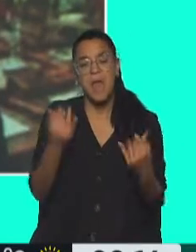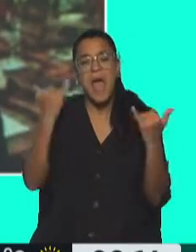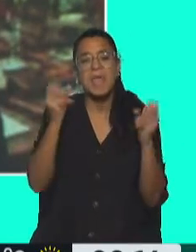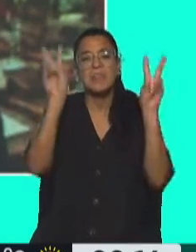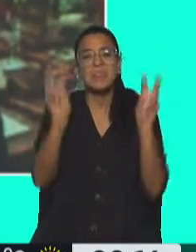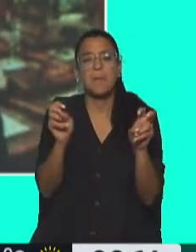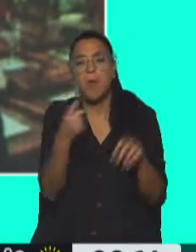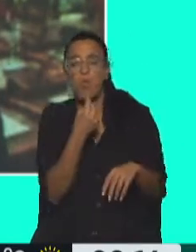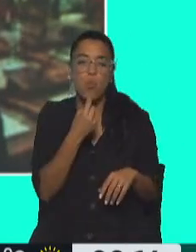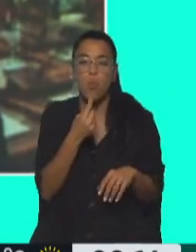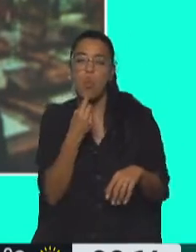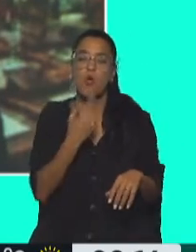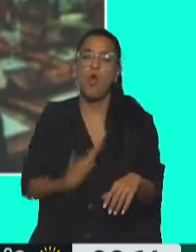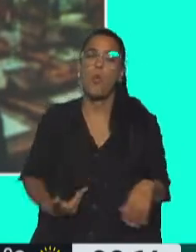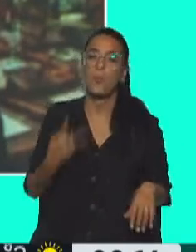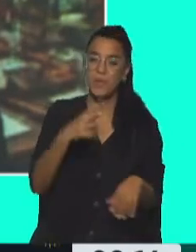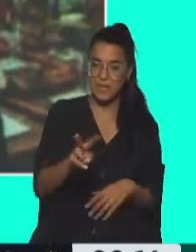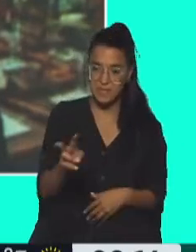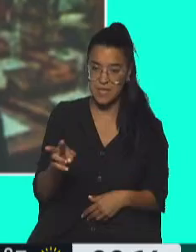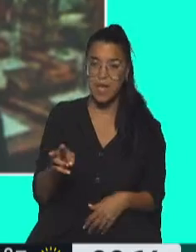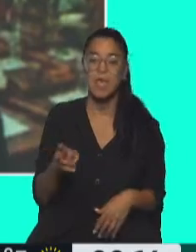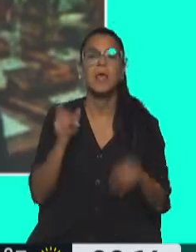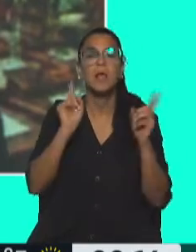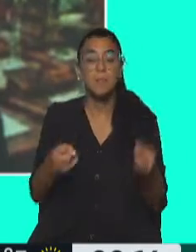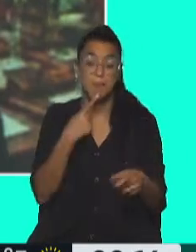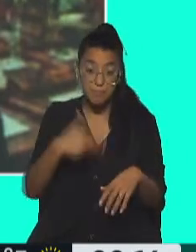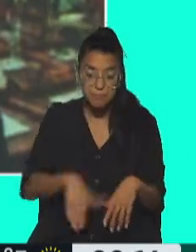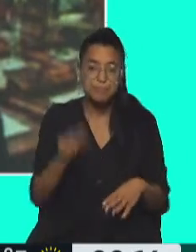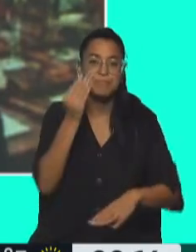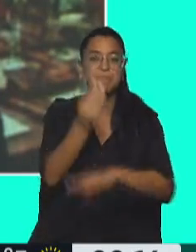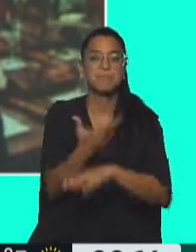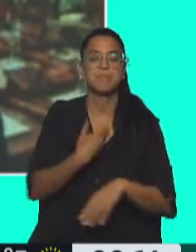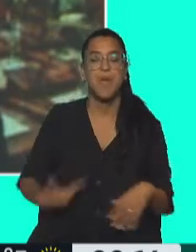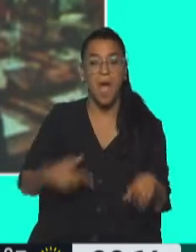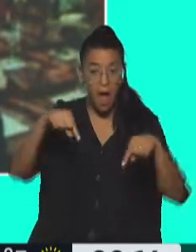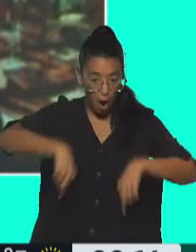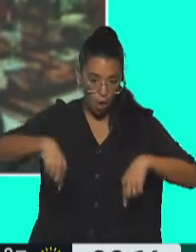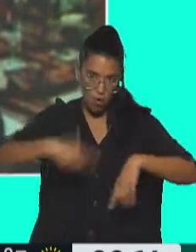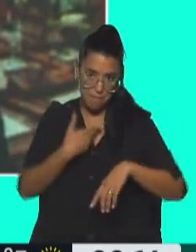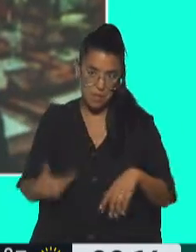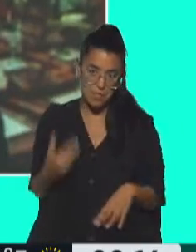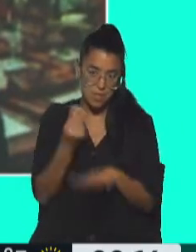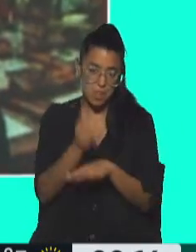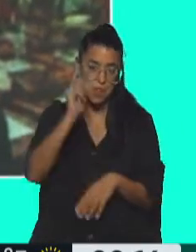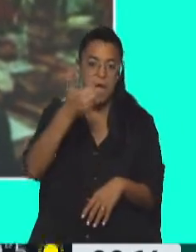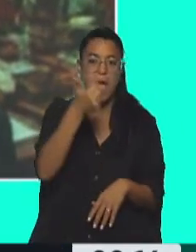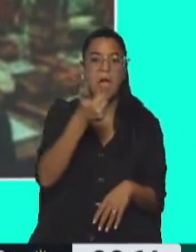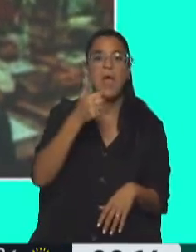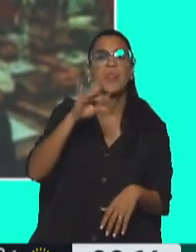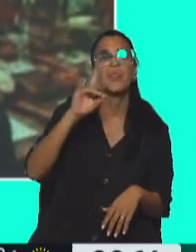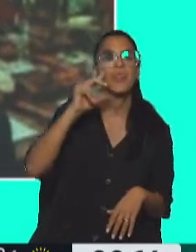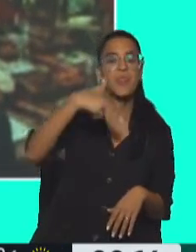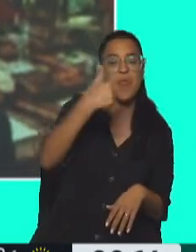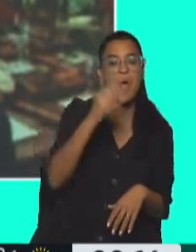tema, una duda con la vicepresidenta, que terminó asumiendo como presidenta y ahora es la actual presidenta, Alina Boluarte, después de